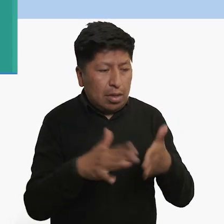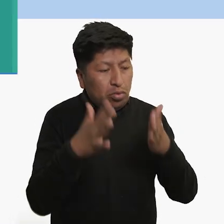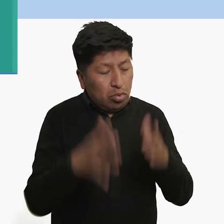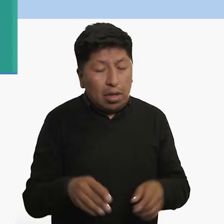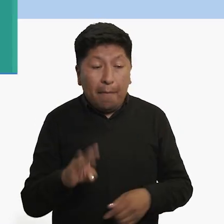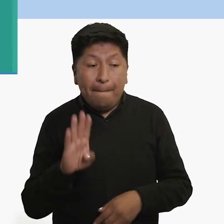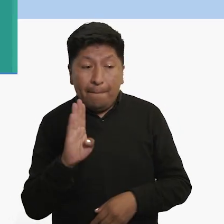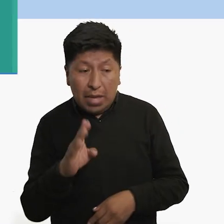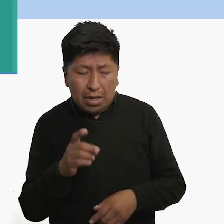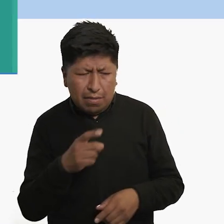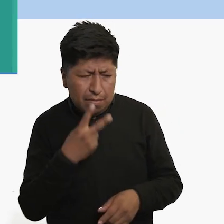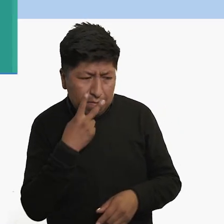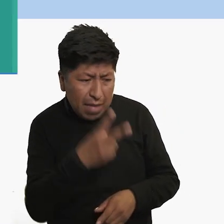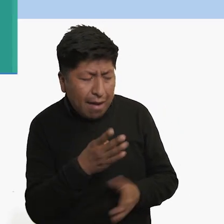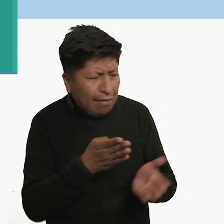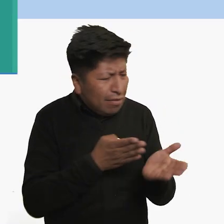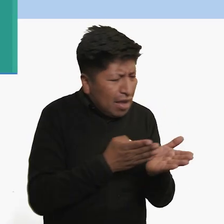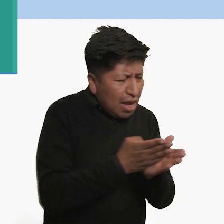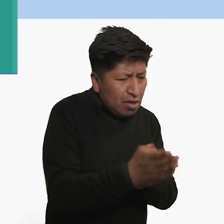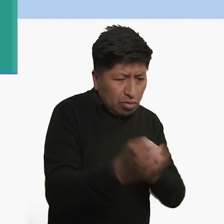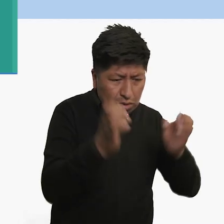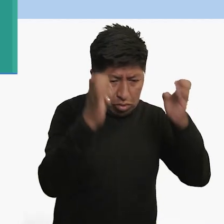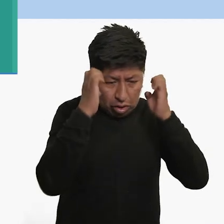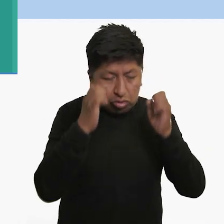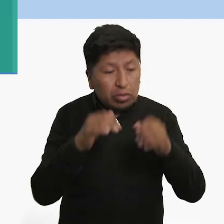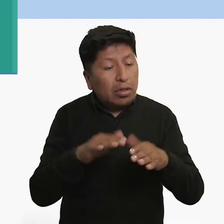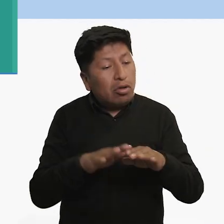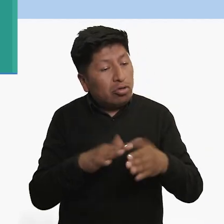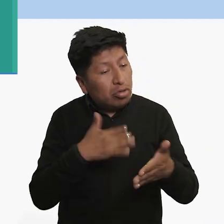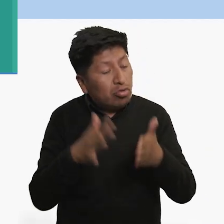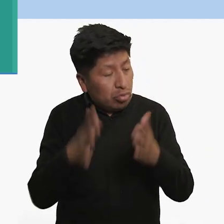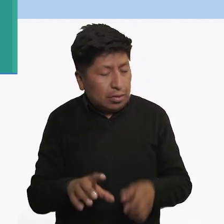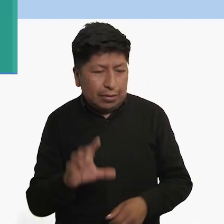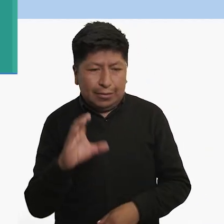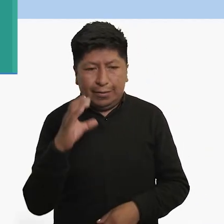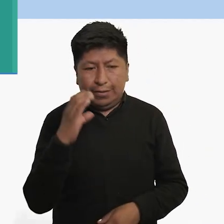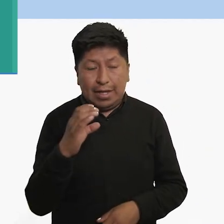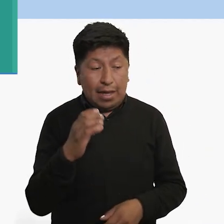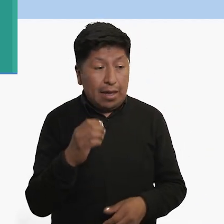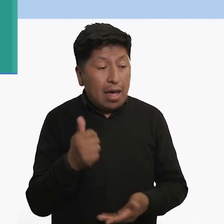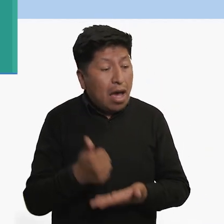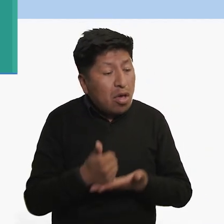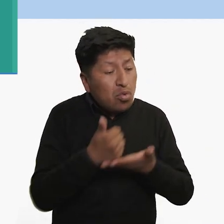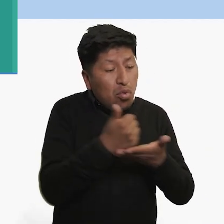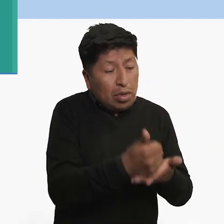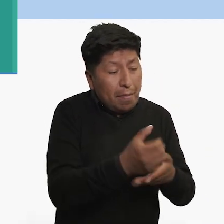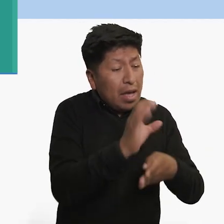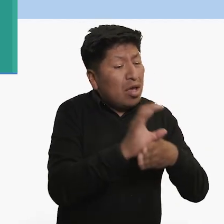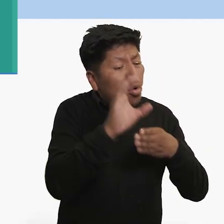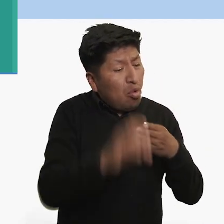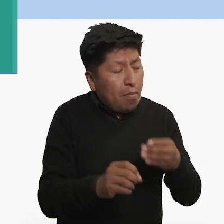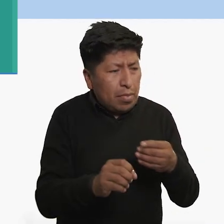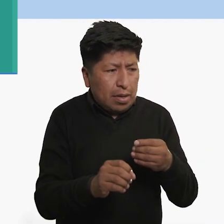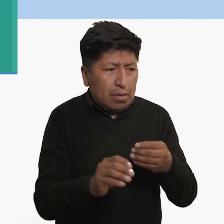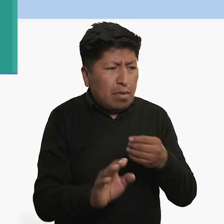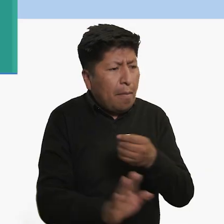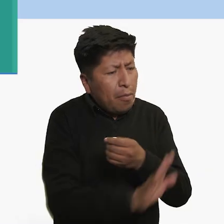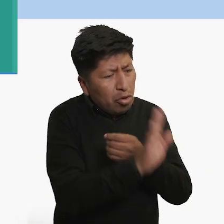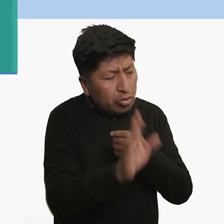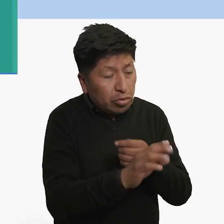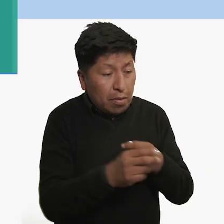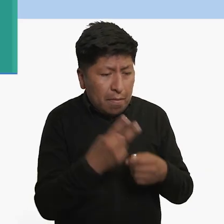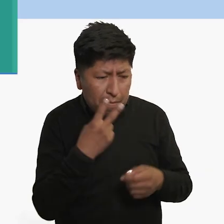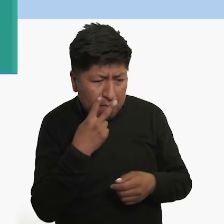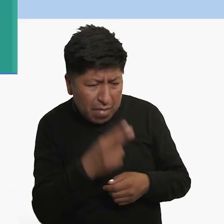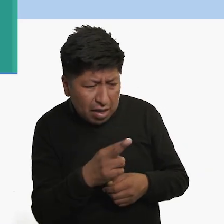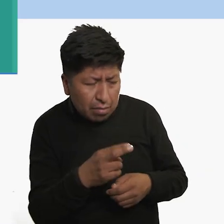estudiantes. B. Garantizar el derecho a la educación de las víctimas. C. Coadyuvar para que se cumplan las medidas de protección y